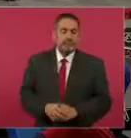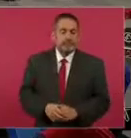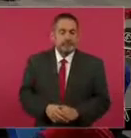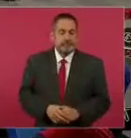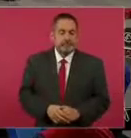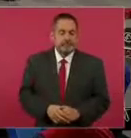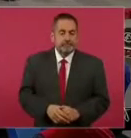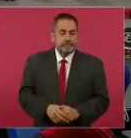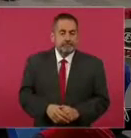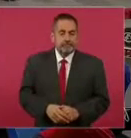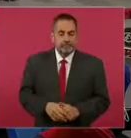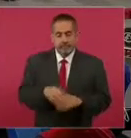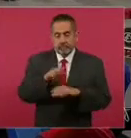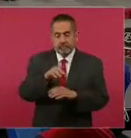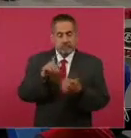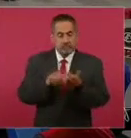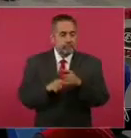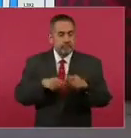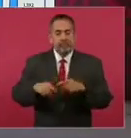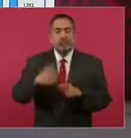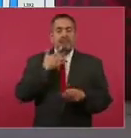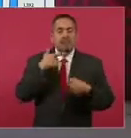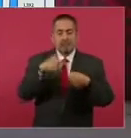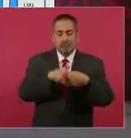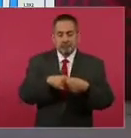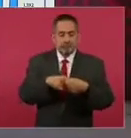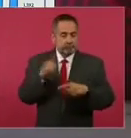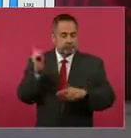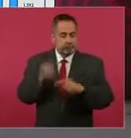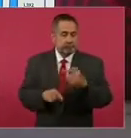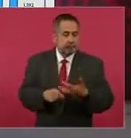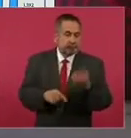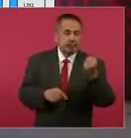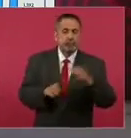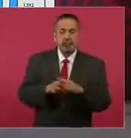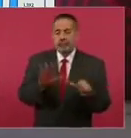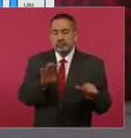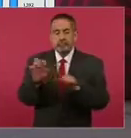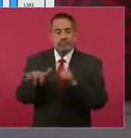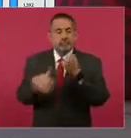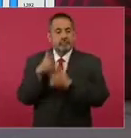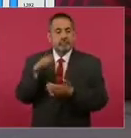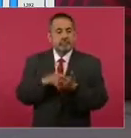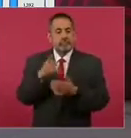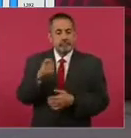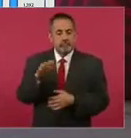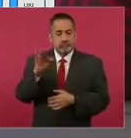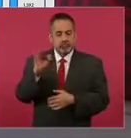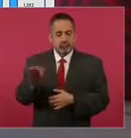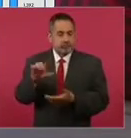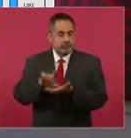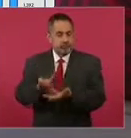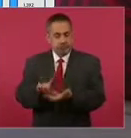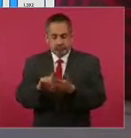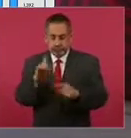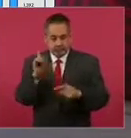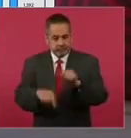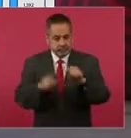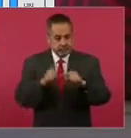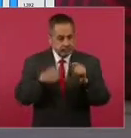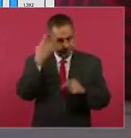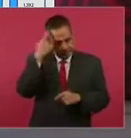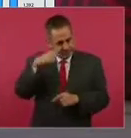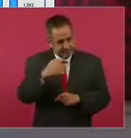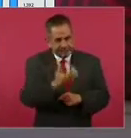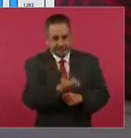en cuanto al combate al mercado ilícito de combustibles seiscientos quince mil ciento cuarenta litros de combustible recuperados en